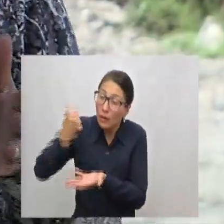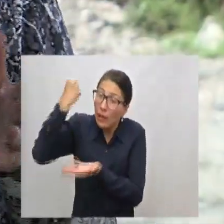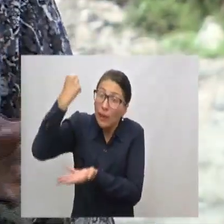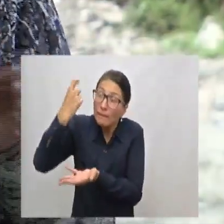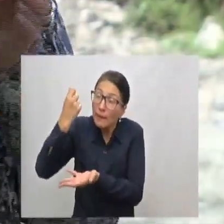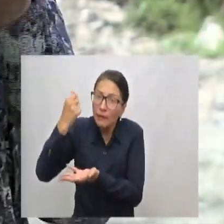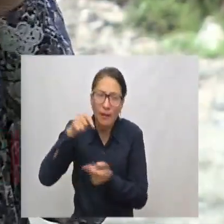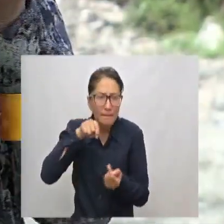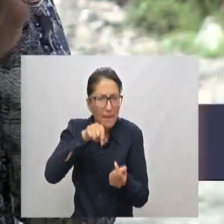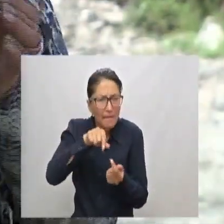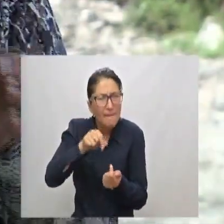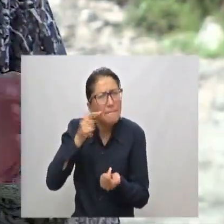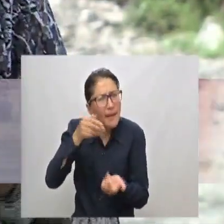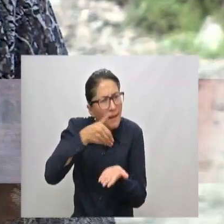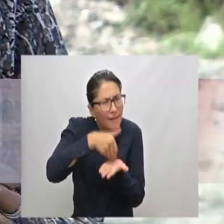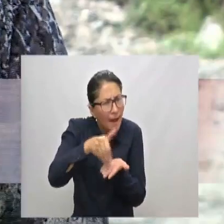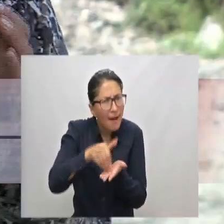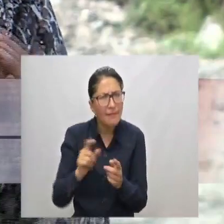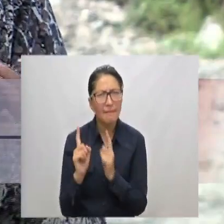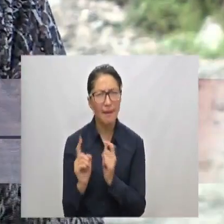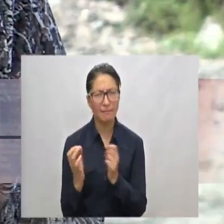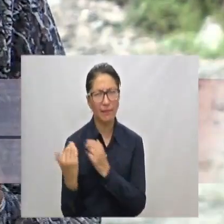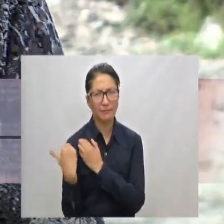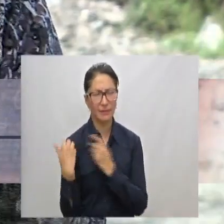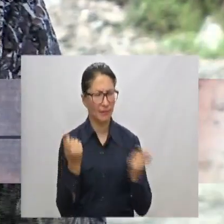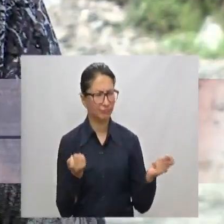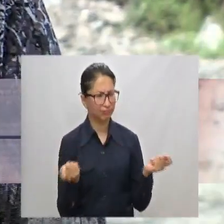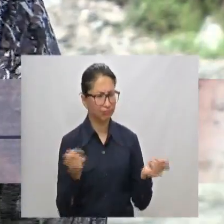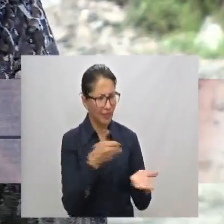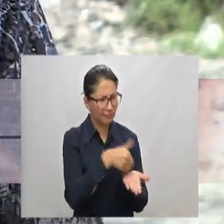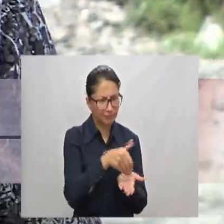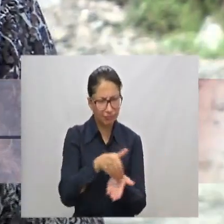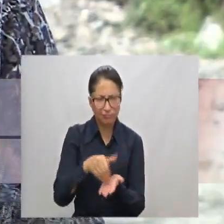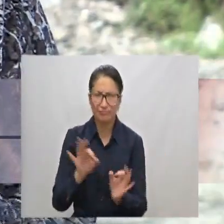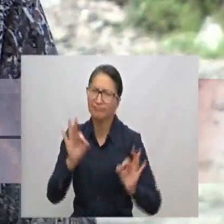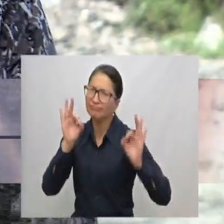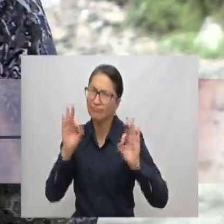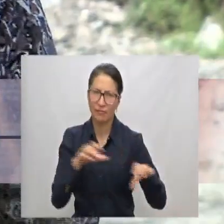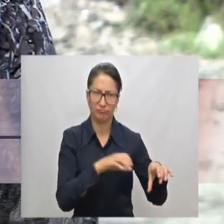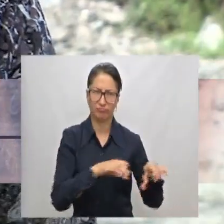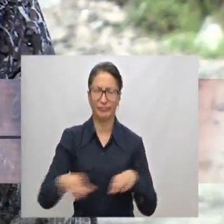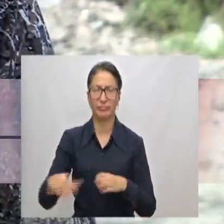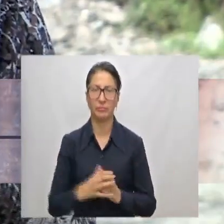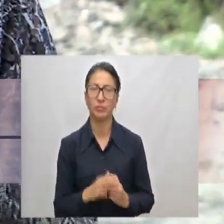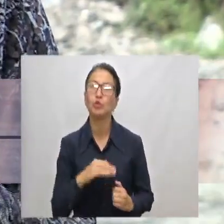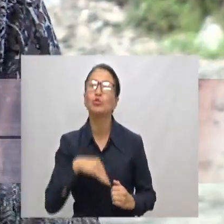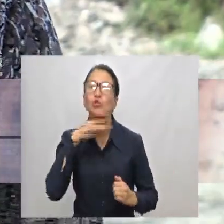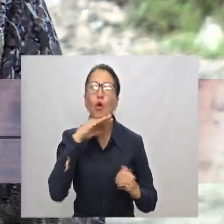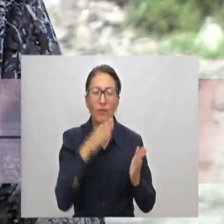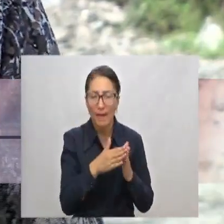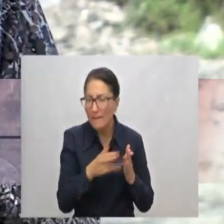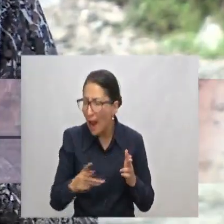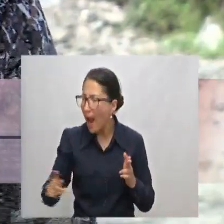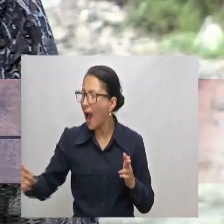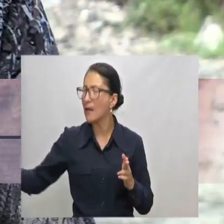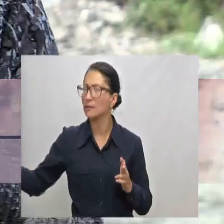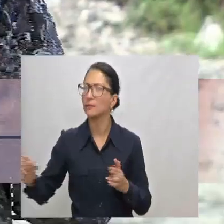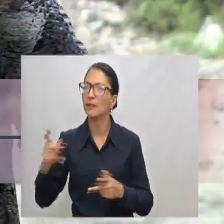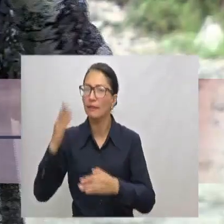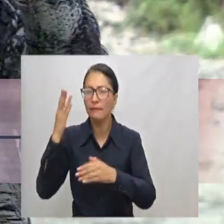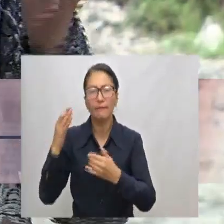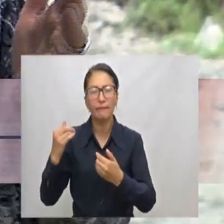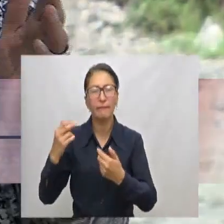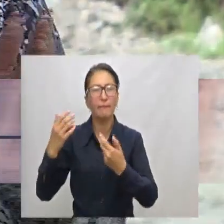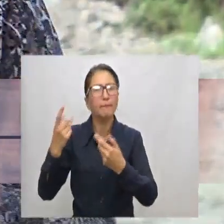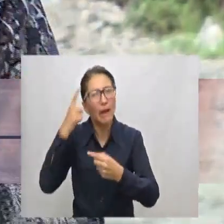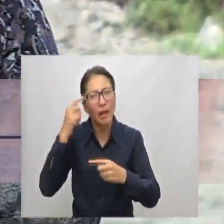queremos que es que los recursos se gasten en la mejor forma y en la forma más adecuada para que alcancen